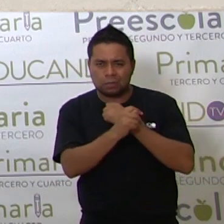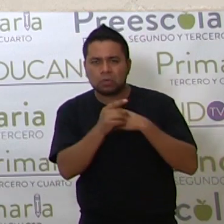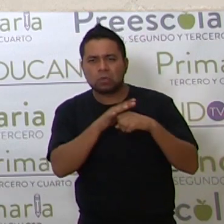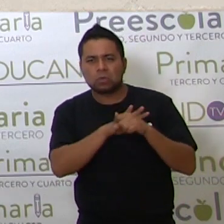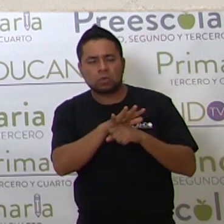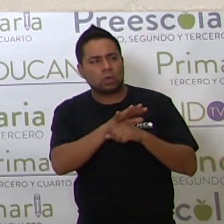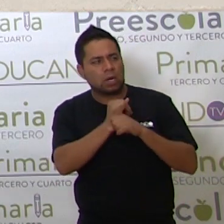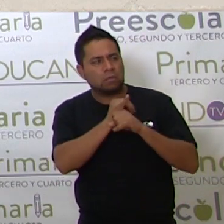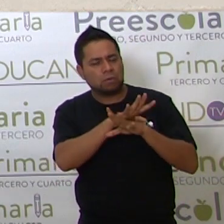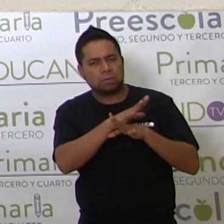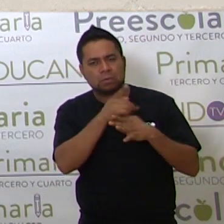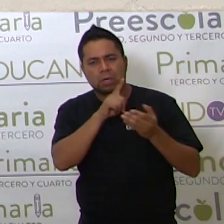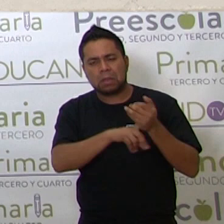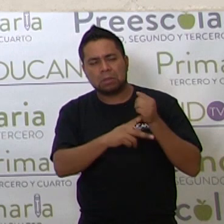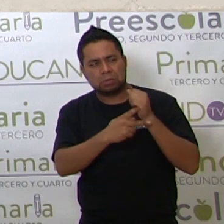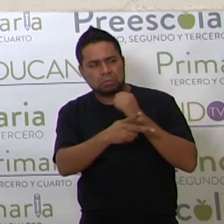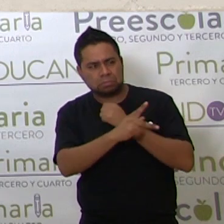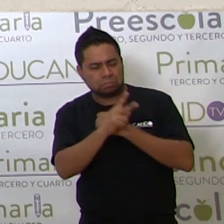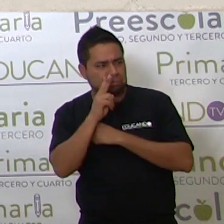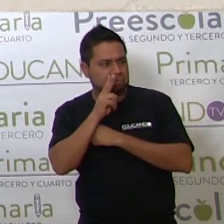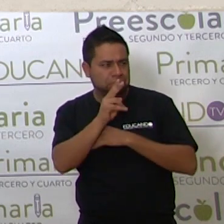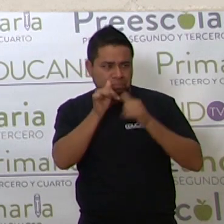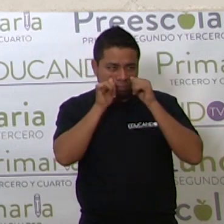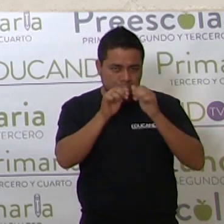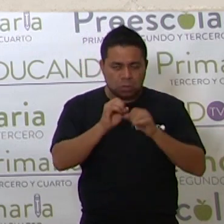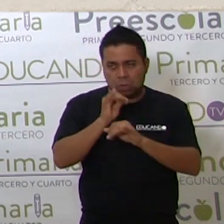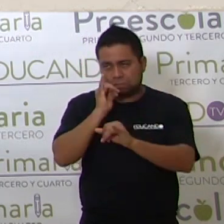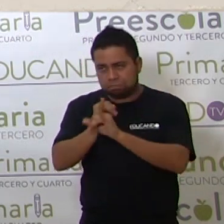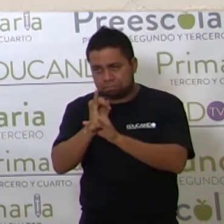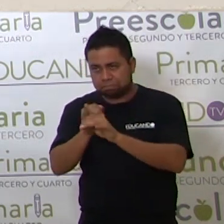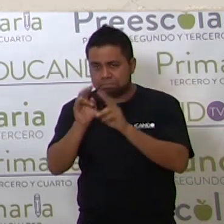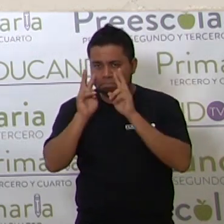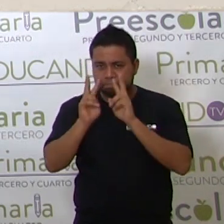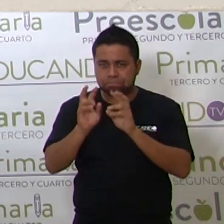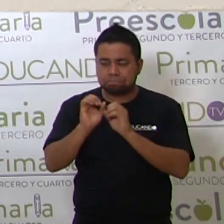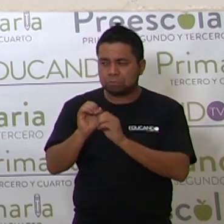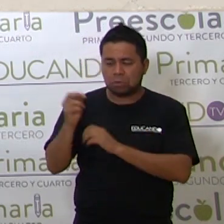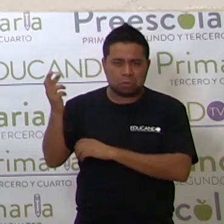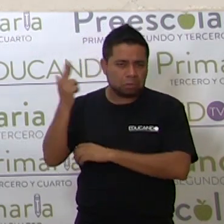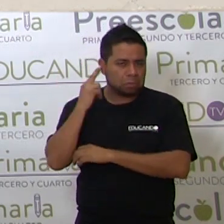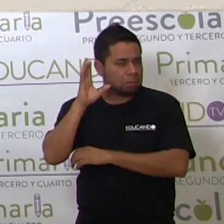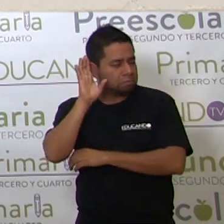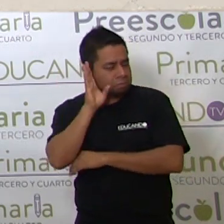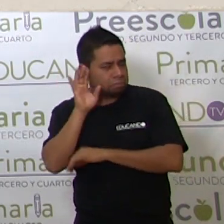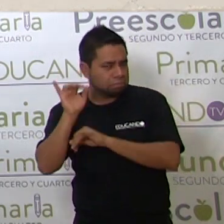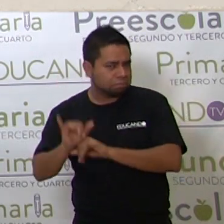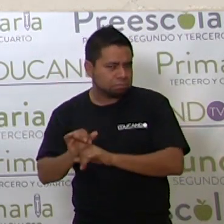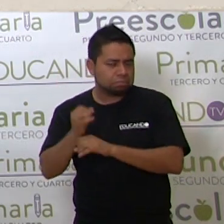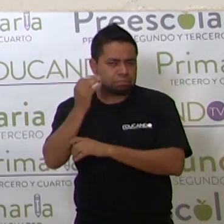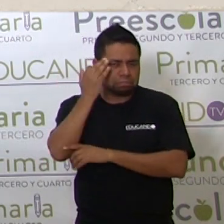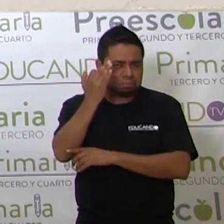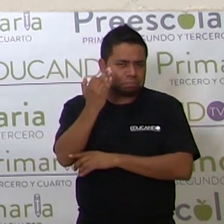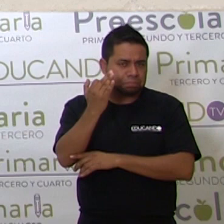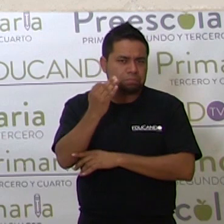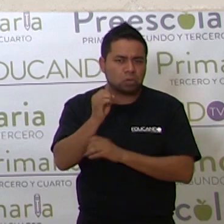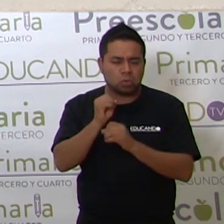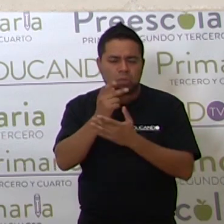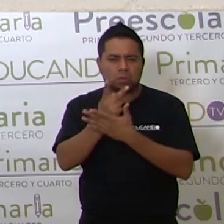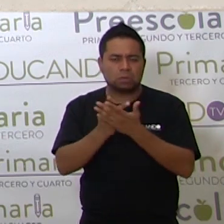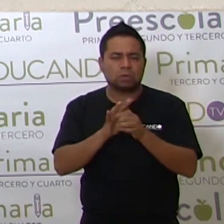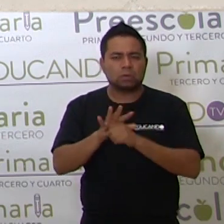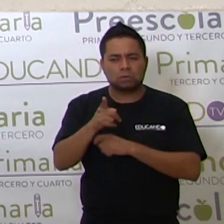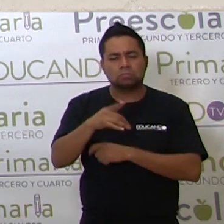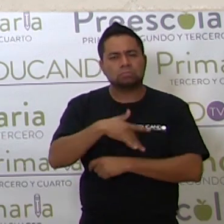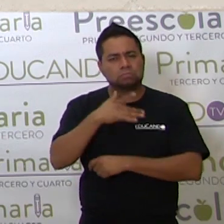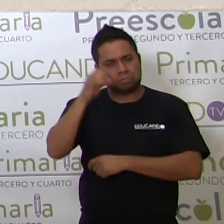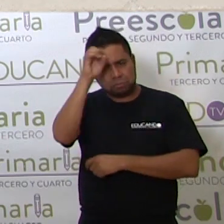ves más en la televisión o en internet o tal vez escuchas en la radio y qué opinas tú acerca